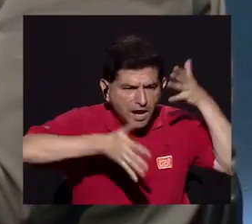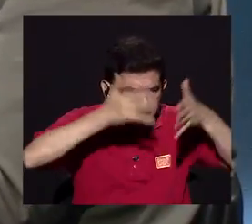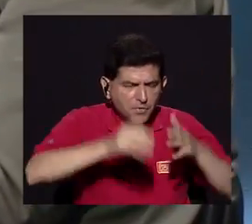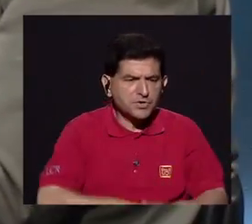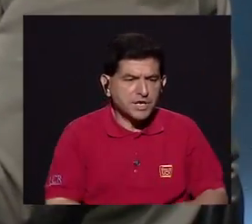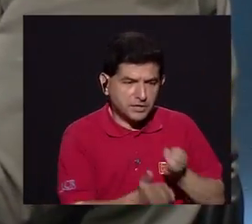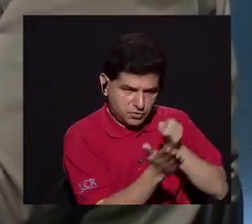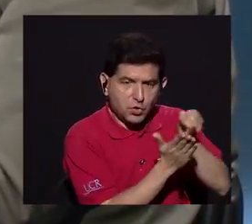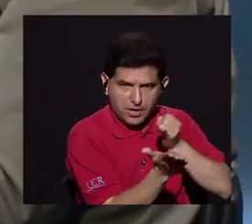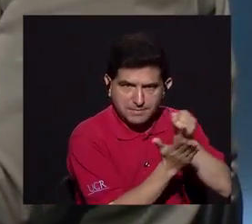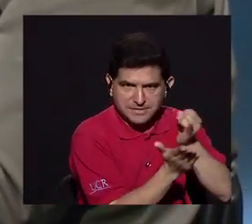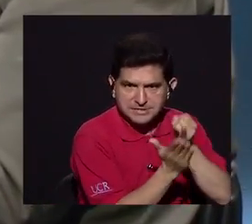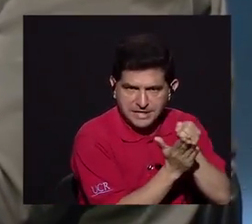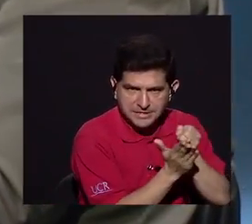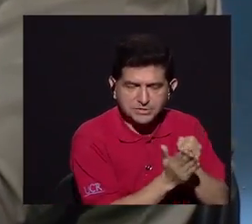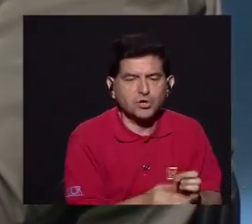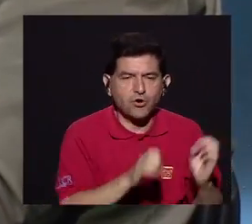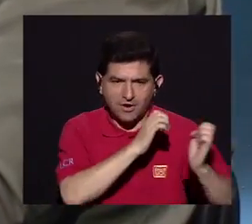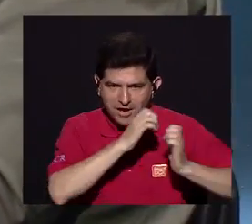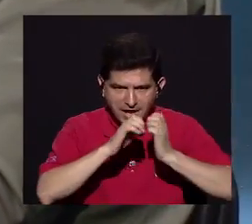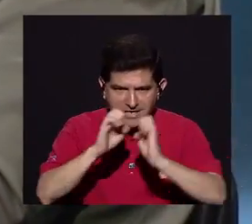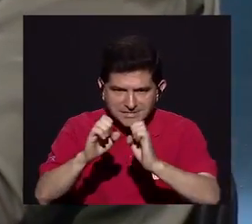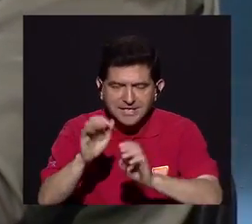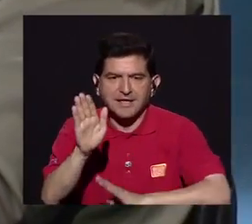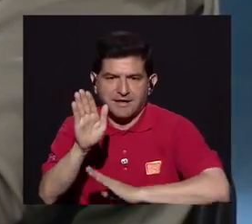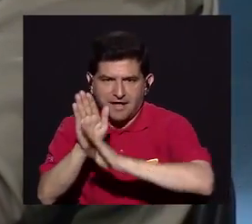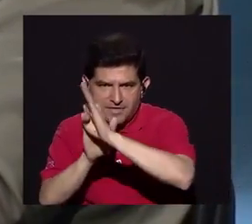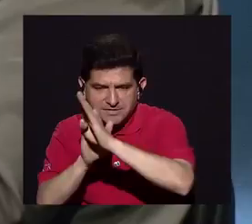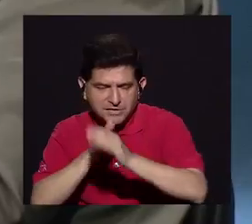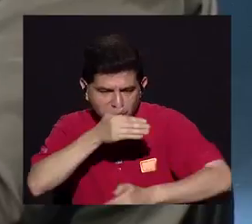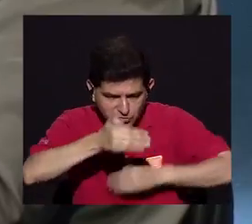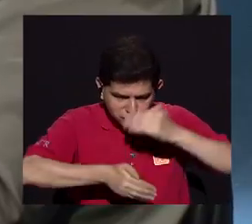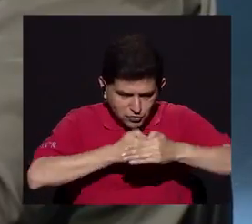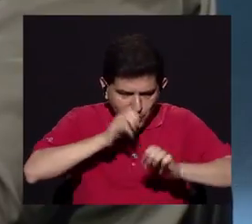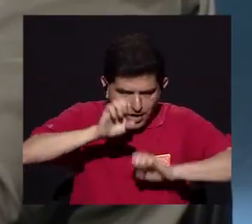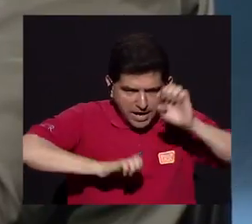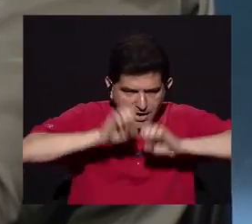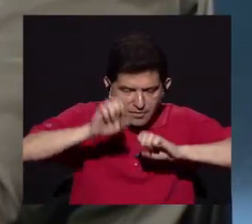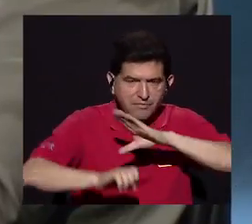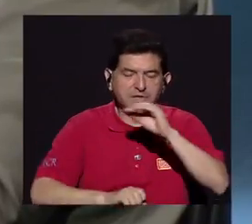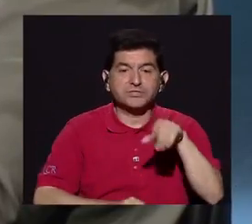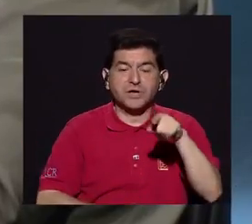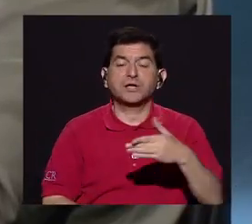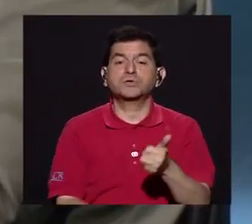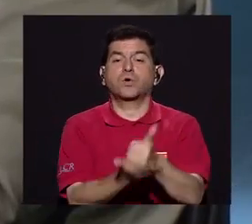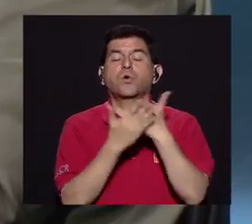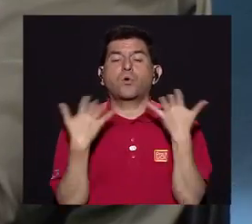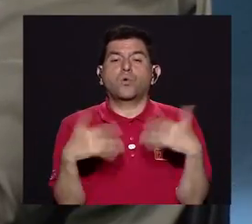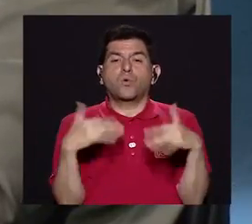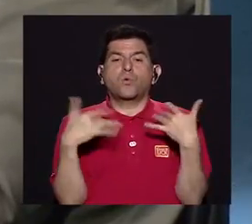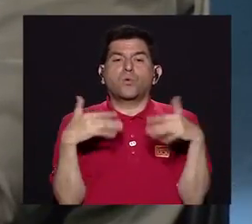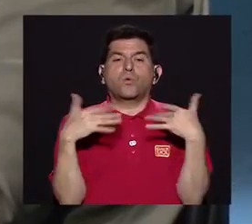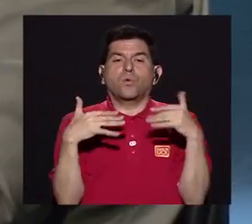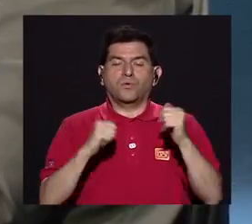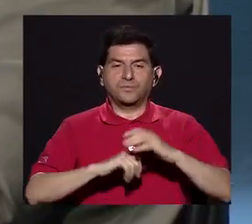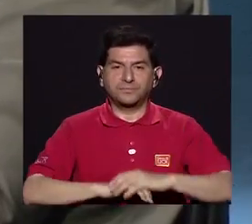viene investigación, ¿no? Viene estrategia, desarrollo, procesamiento, evaluación, y eso me ayuda muchísimo.